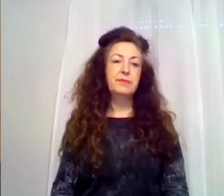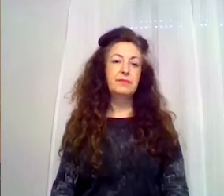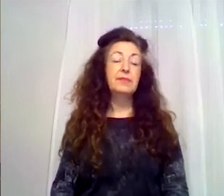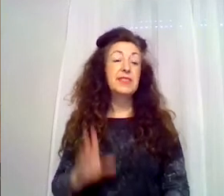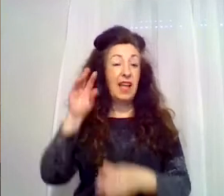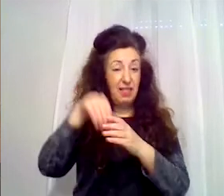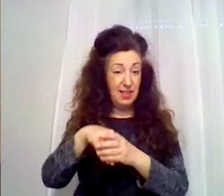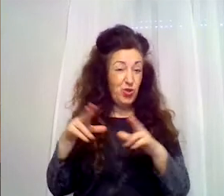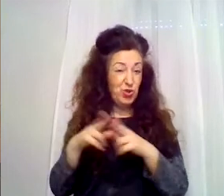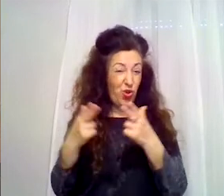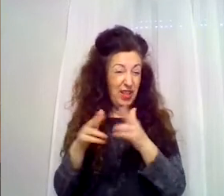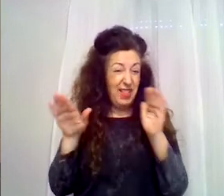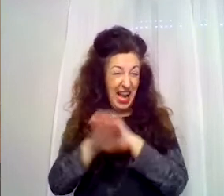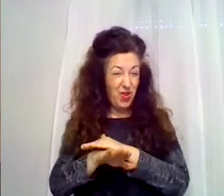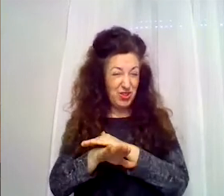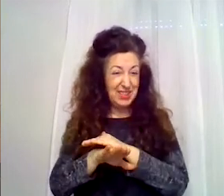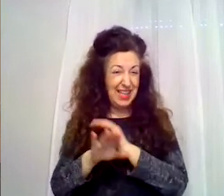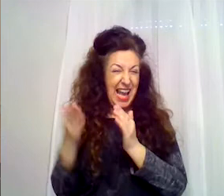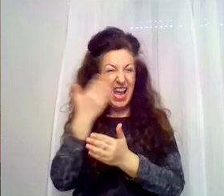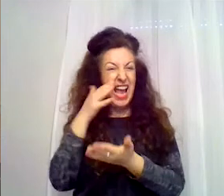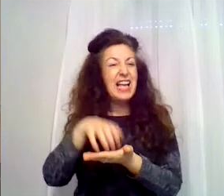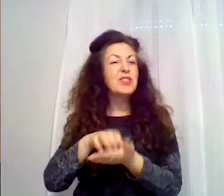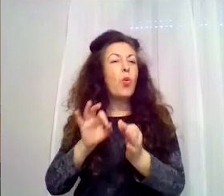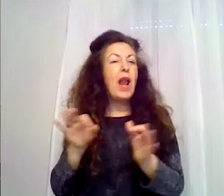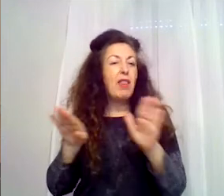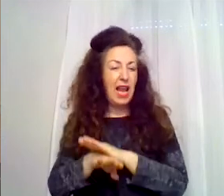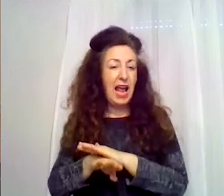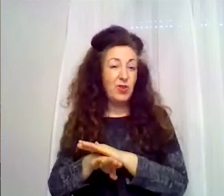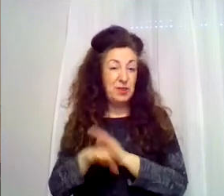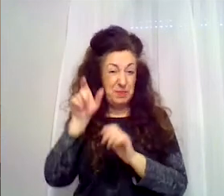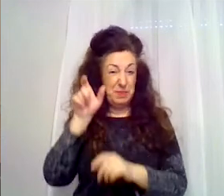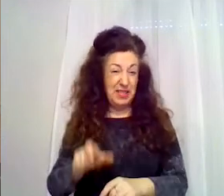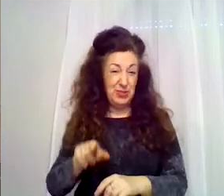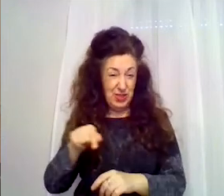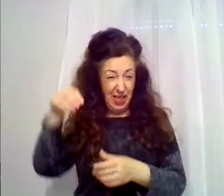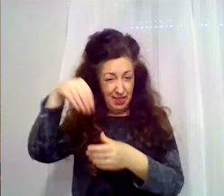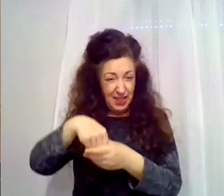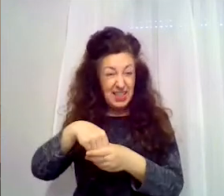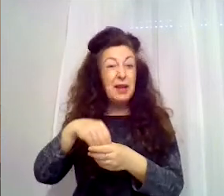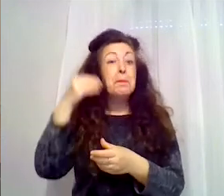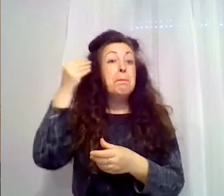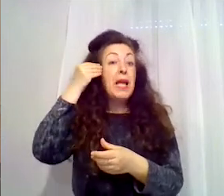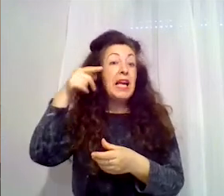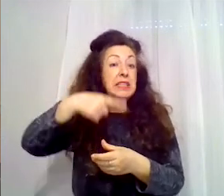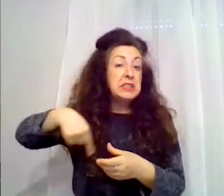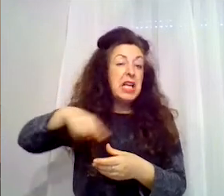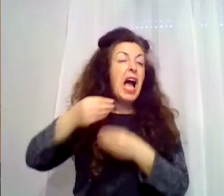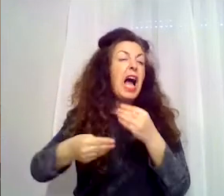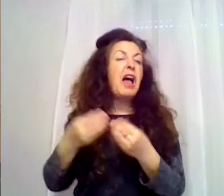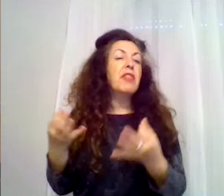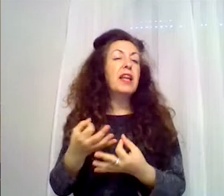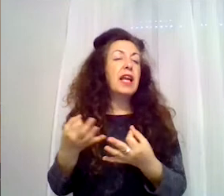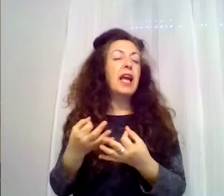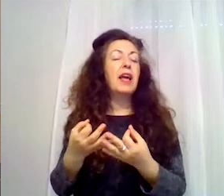y cuando has muerto no sabes que te has muerto, por tanto no hay muerte. No te das cuenta, así, la muerte